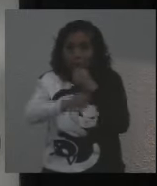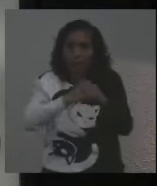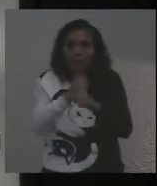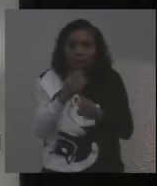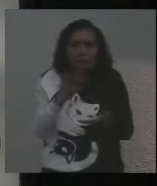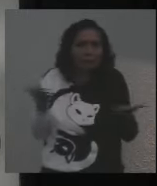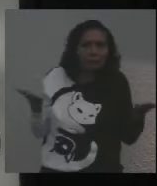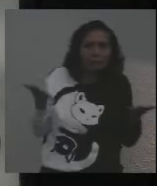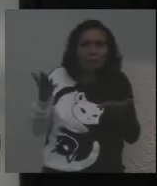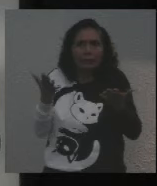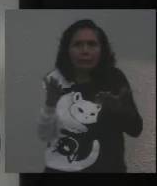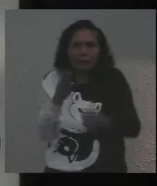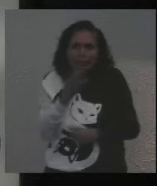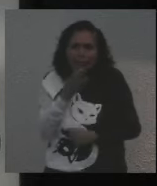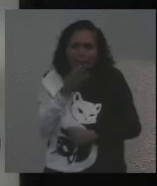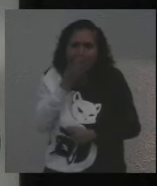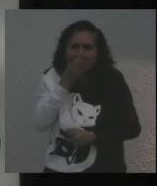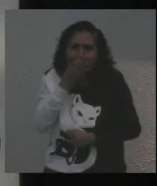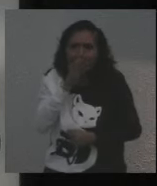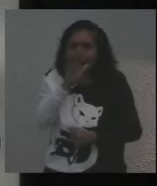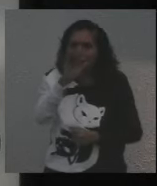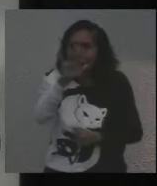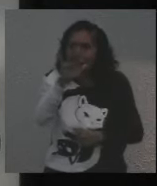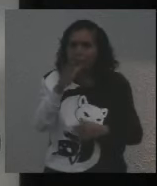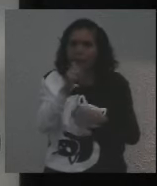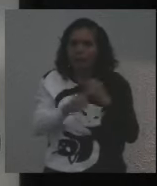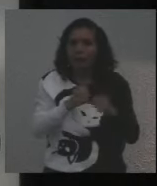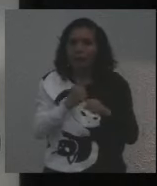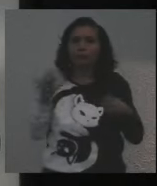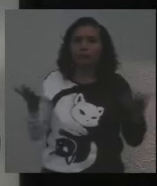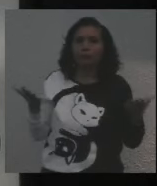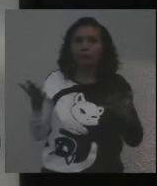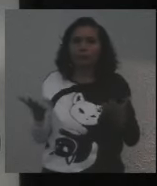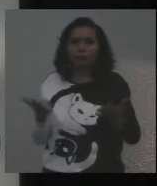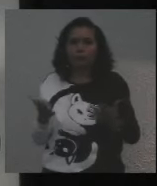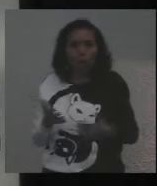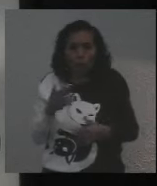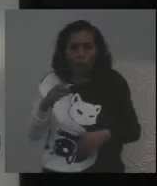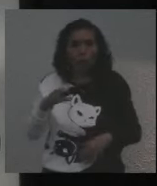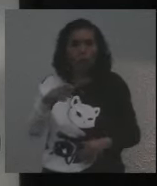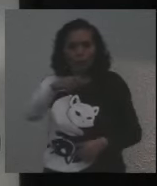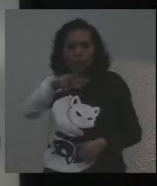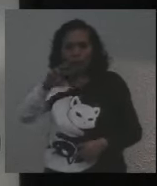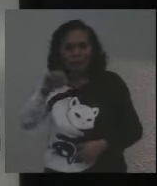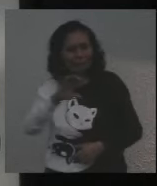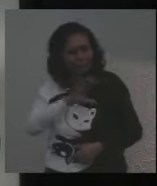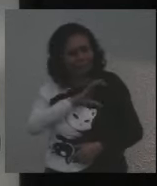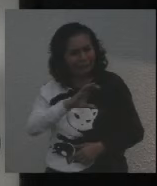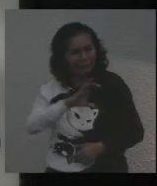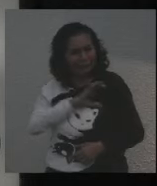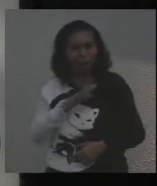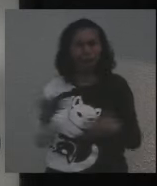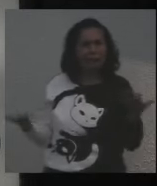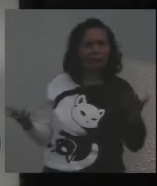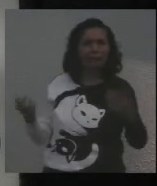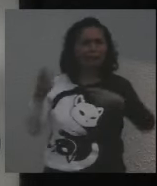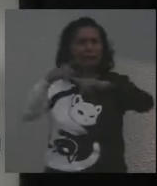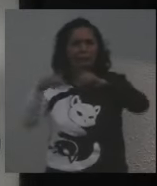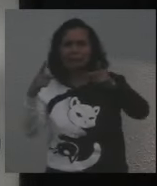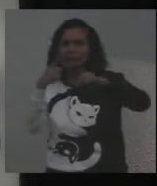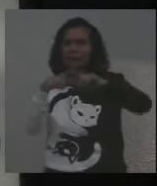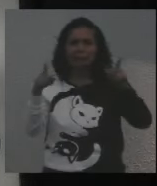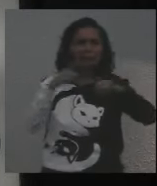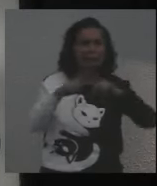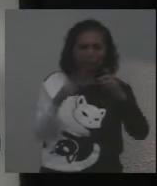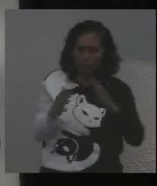casi medio siglo de vida constitucional nuestro queridísimo quintanaro ha experimentado niveles de crecimiento